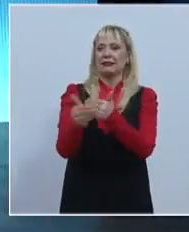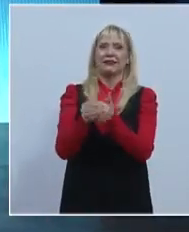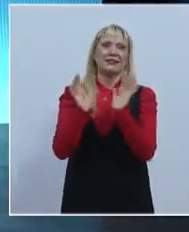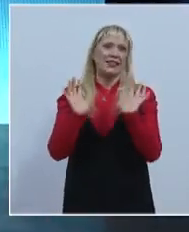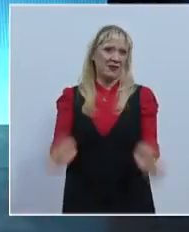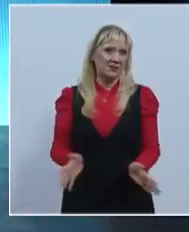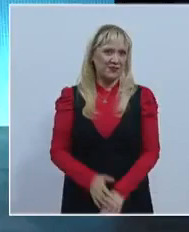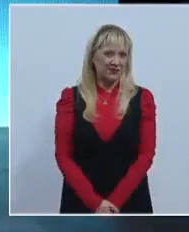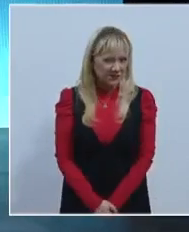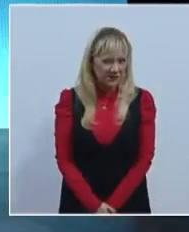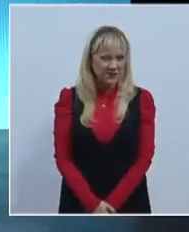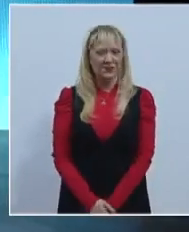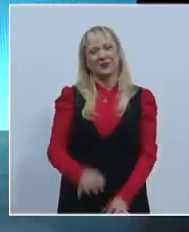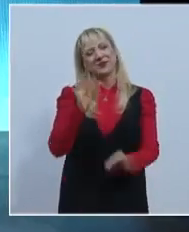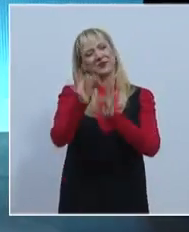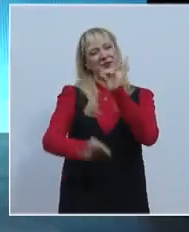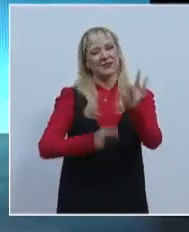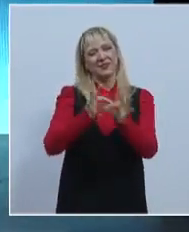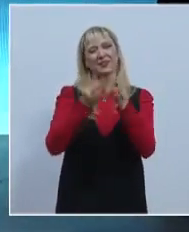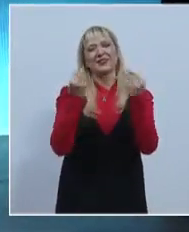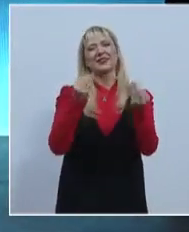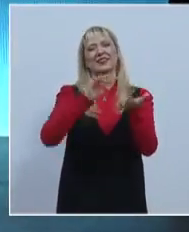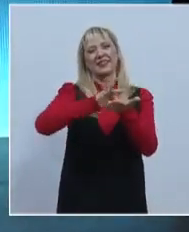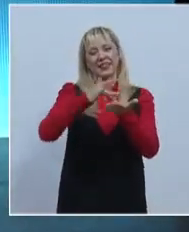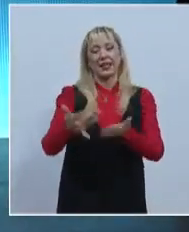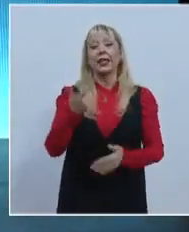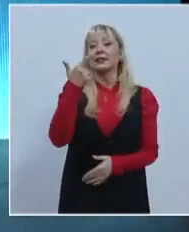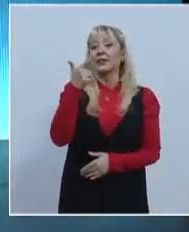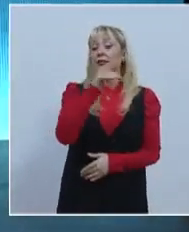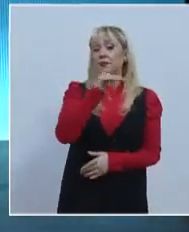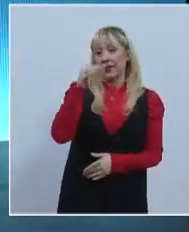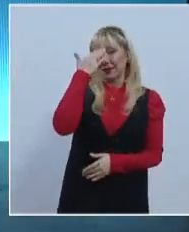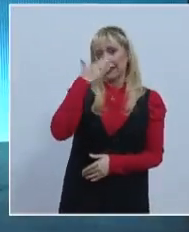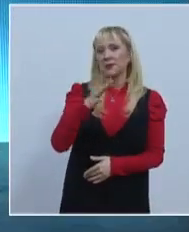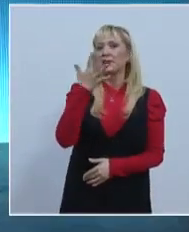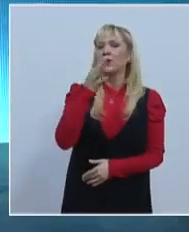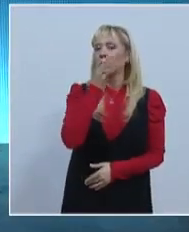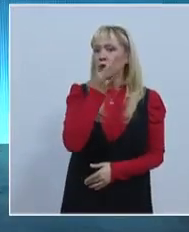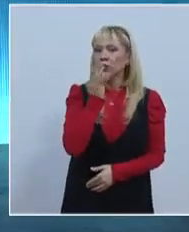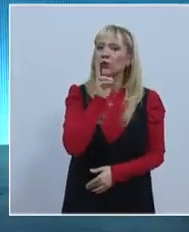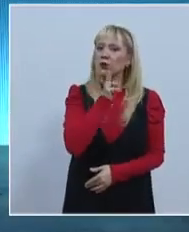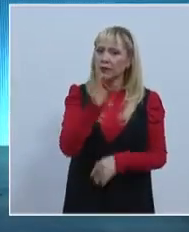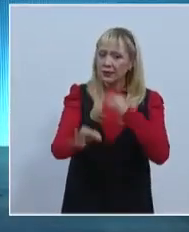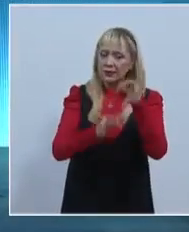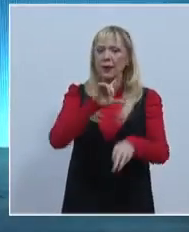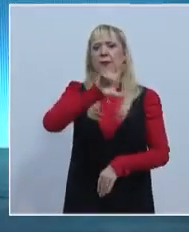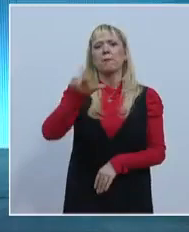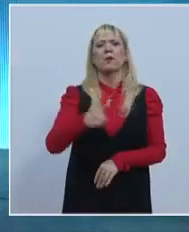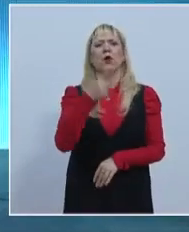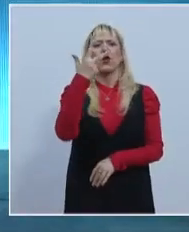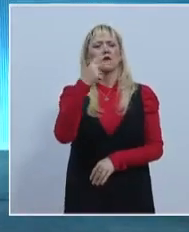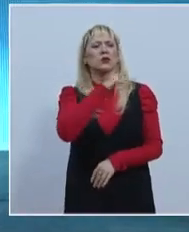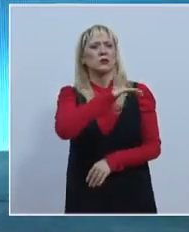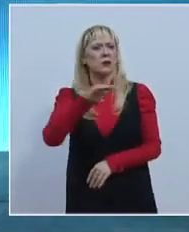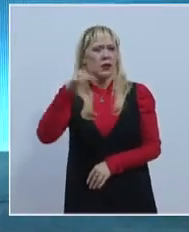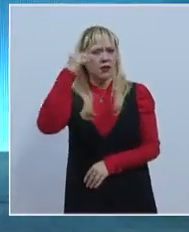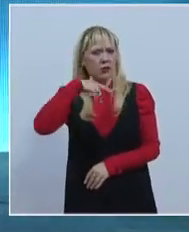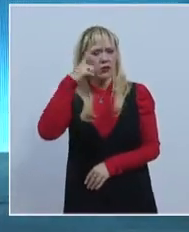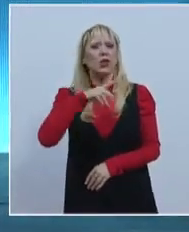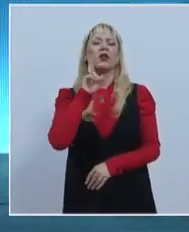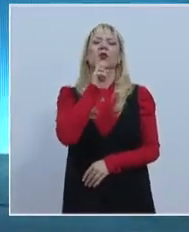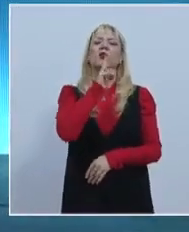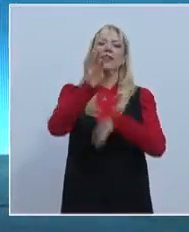muy cerca. Pues ya nos vamos a invitarlo, como siempre, a seguir a las 19:30 horas nuestro avance informativo y a las 20:30